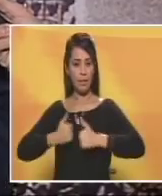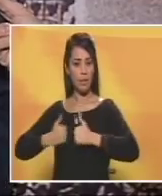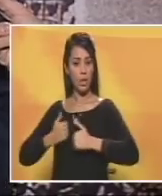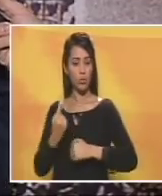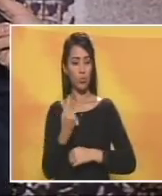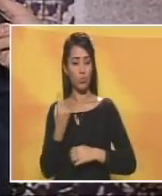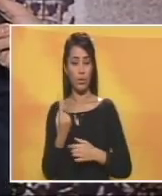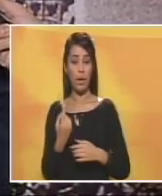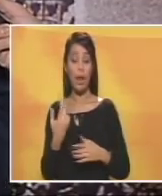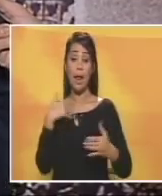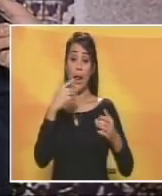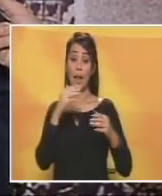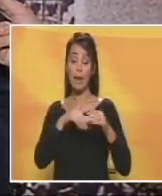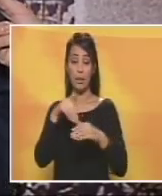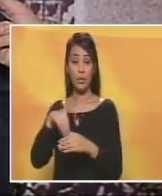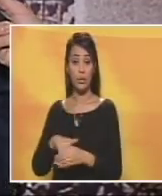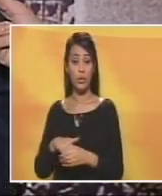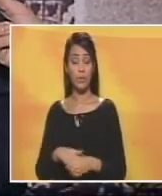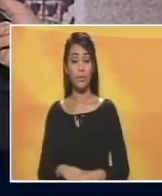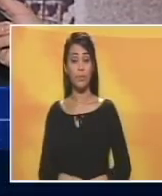elecciones primarias para que precisamente